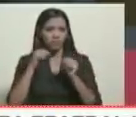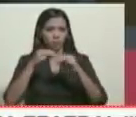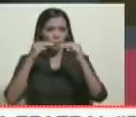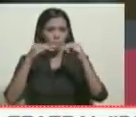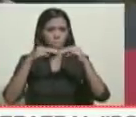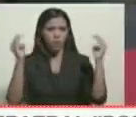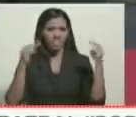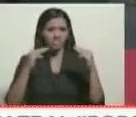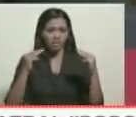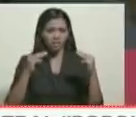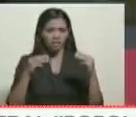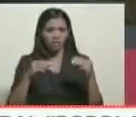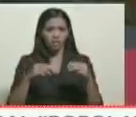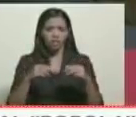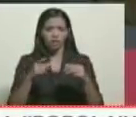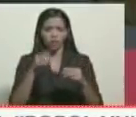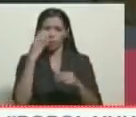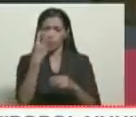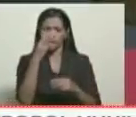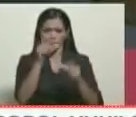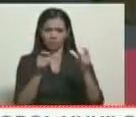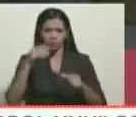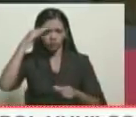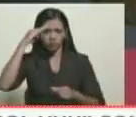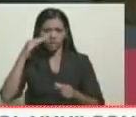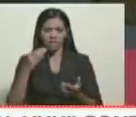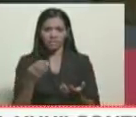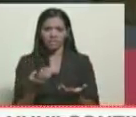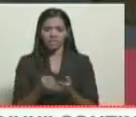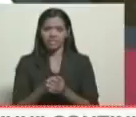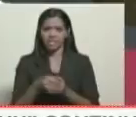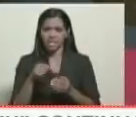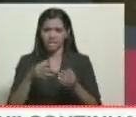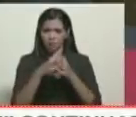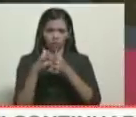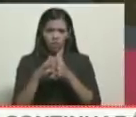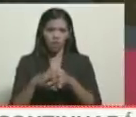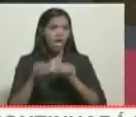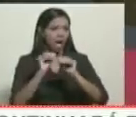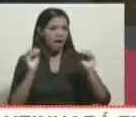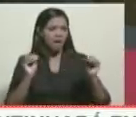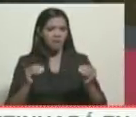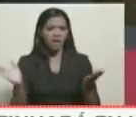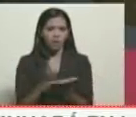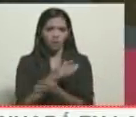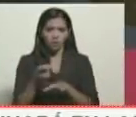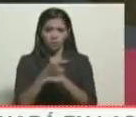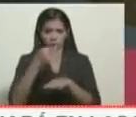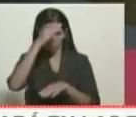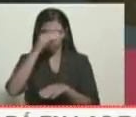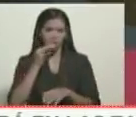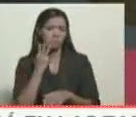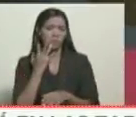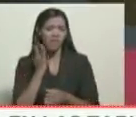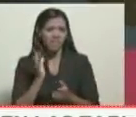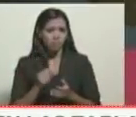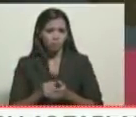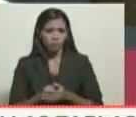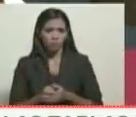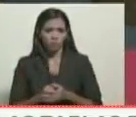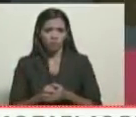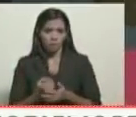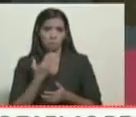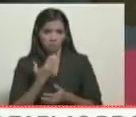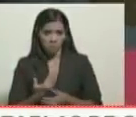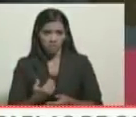cuatro acólitos y unos soldados que salieran del Capitolio Federal y llamaran a derrocar a su gobierno? ¿O lo permitiría